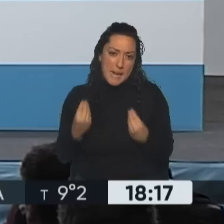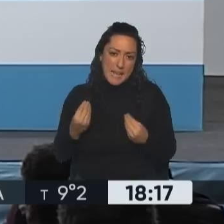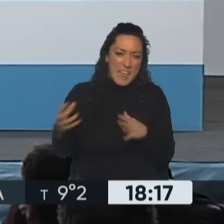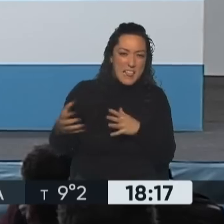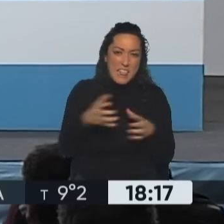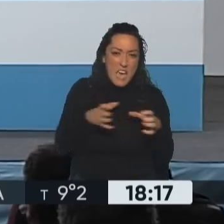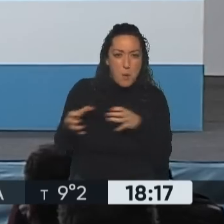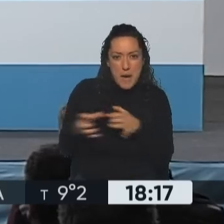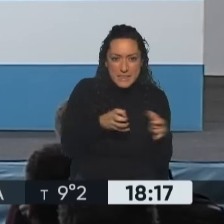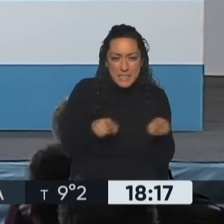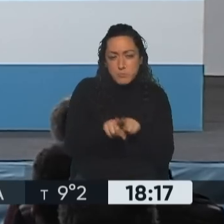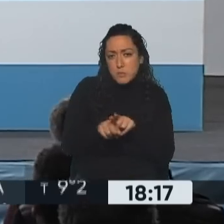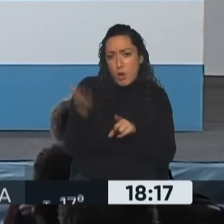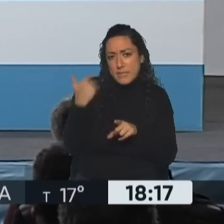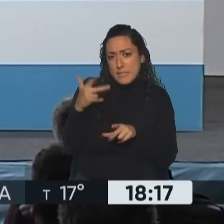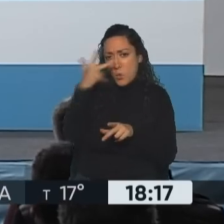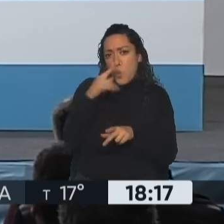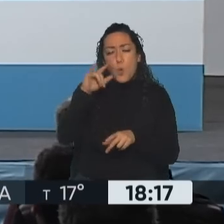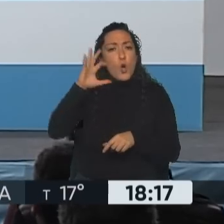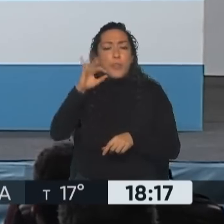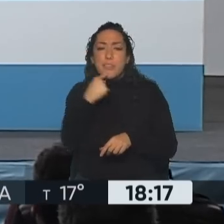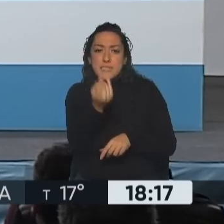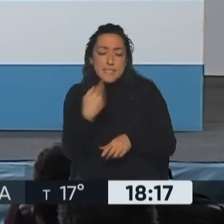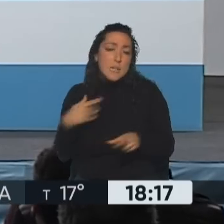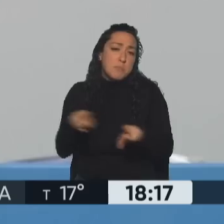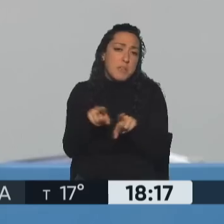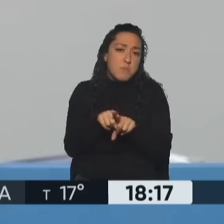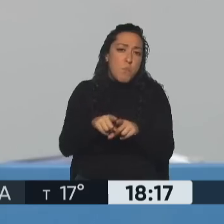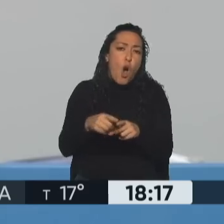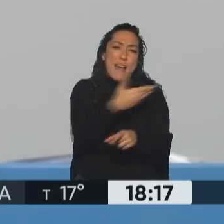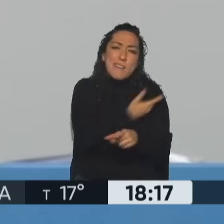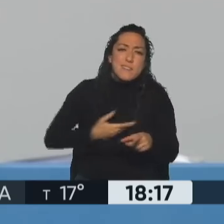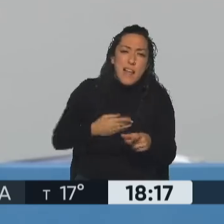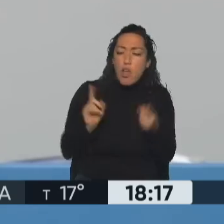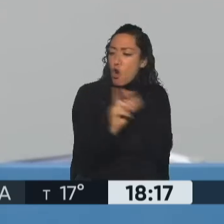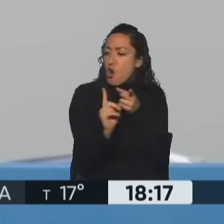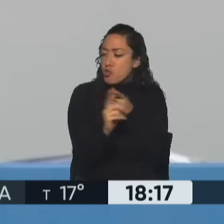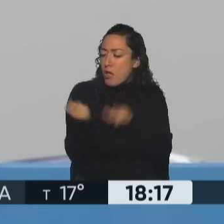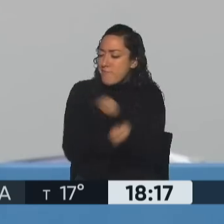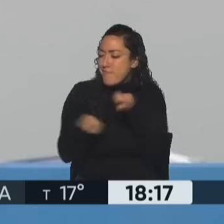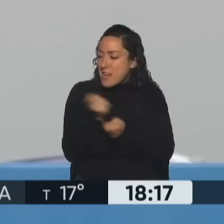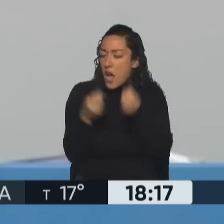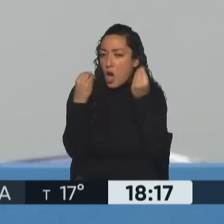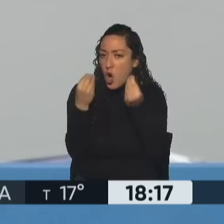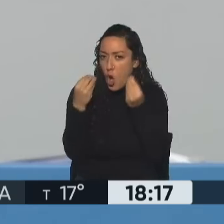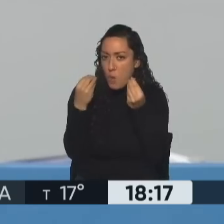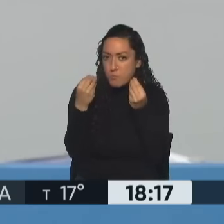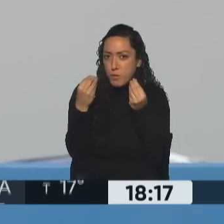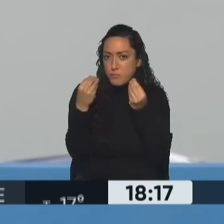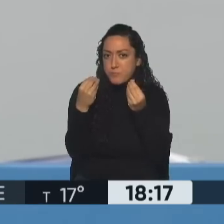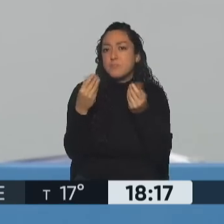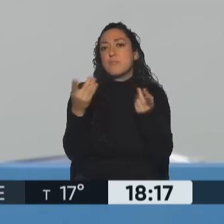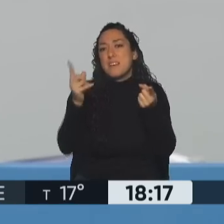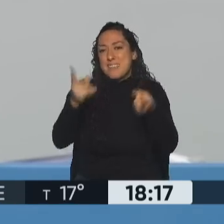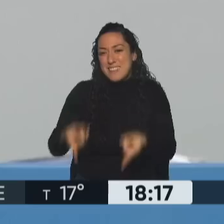como decía Hugo, estas cosas, para entender cómo debe articular el Estado en sus distintas, y también